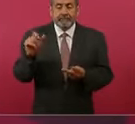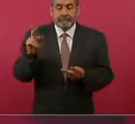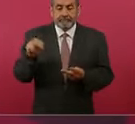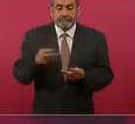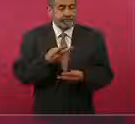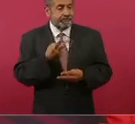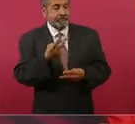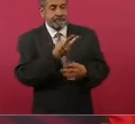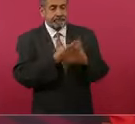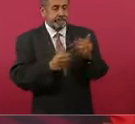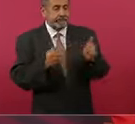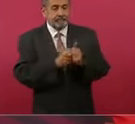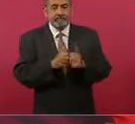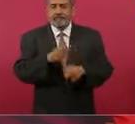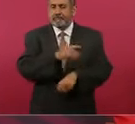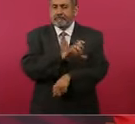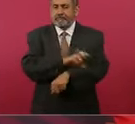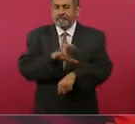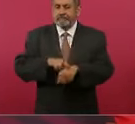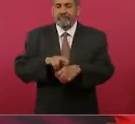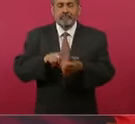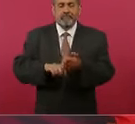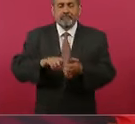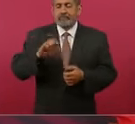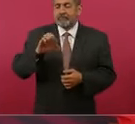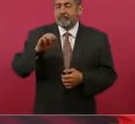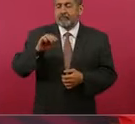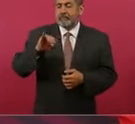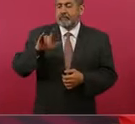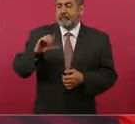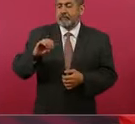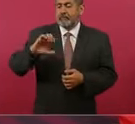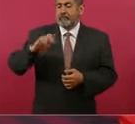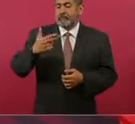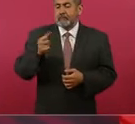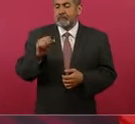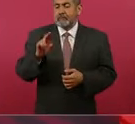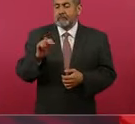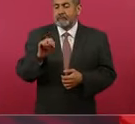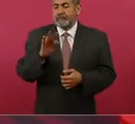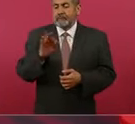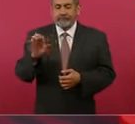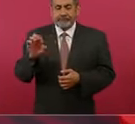El coordinador era Chaufet del PRI